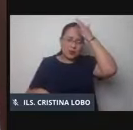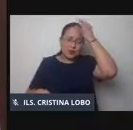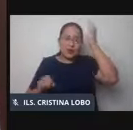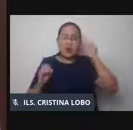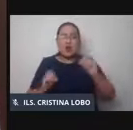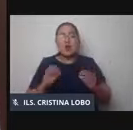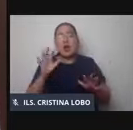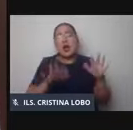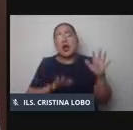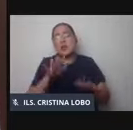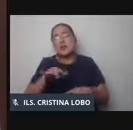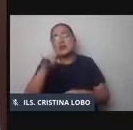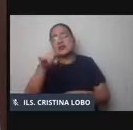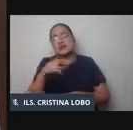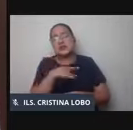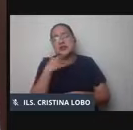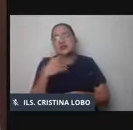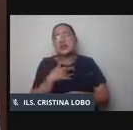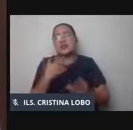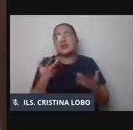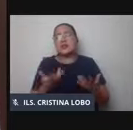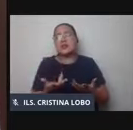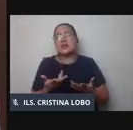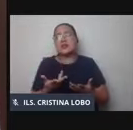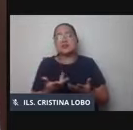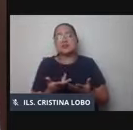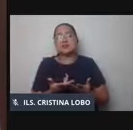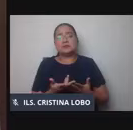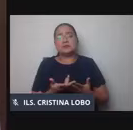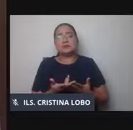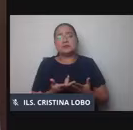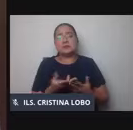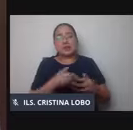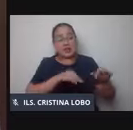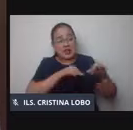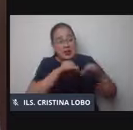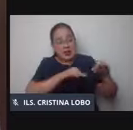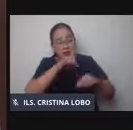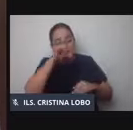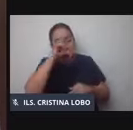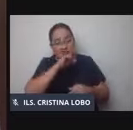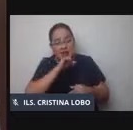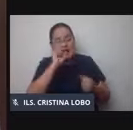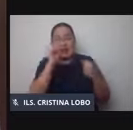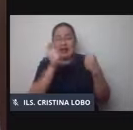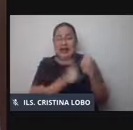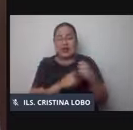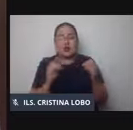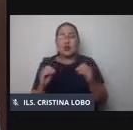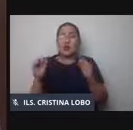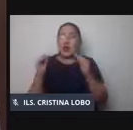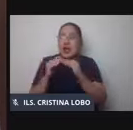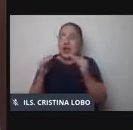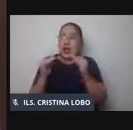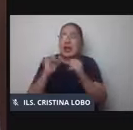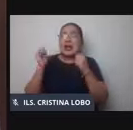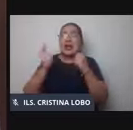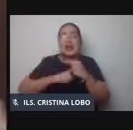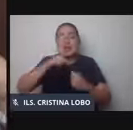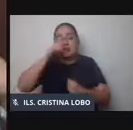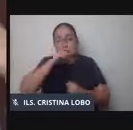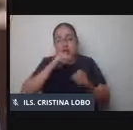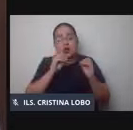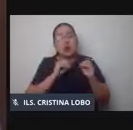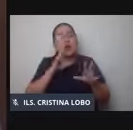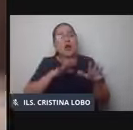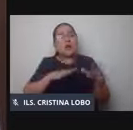cuestión, digamos, de laboral o en casa, o no haber podido llamarle a mi amiga,